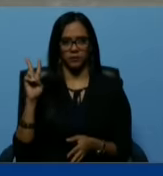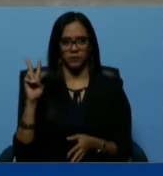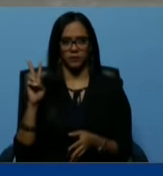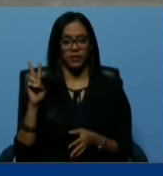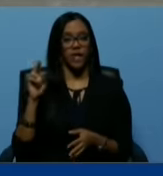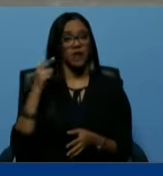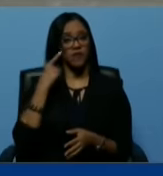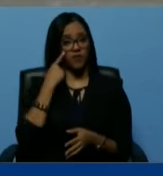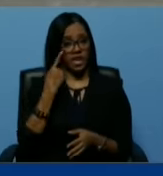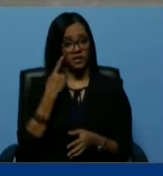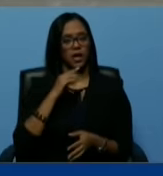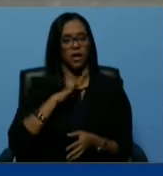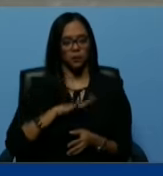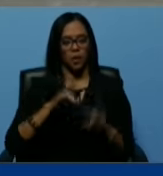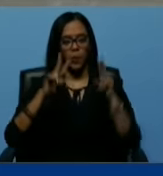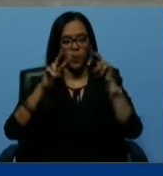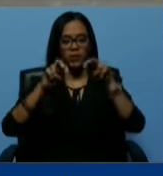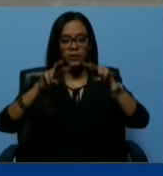Fíjense que estábamos revisando,